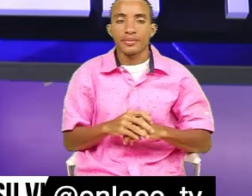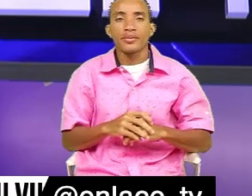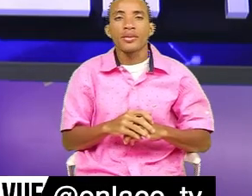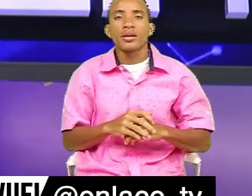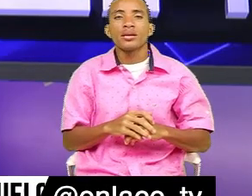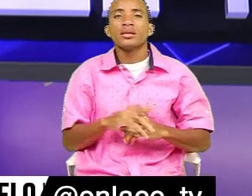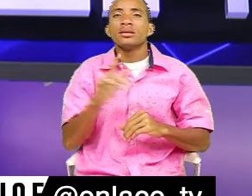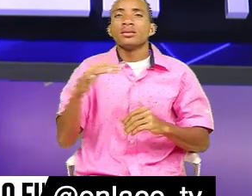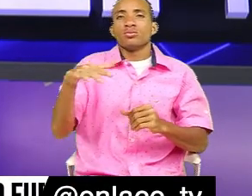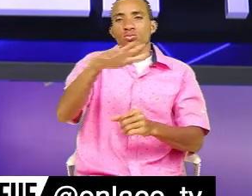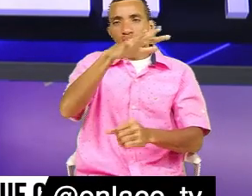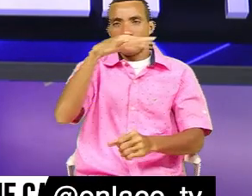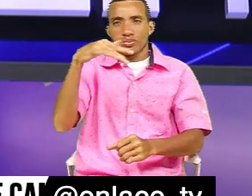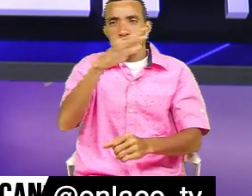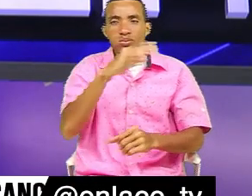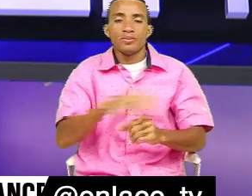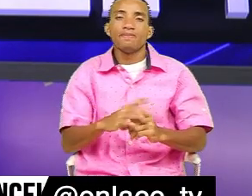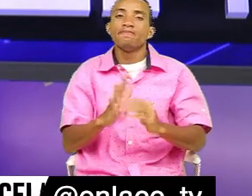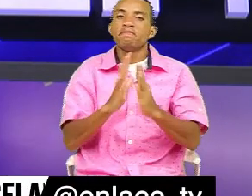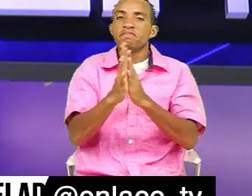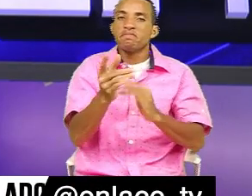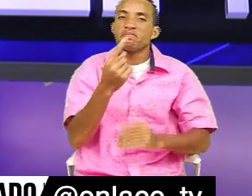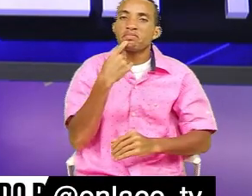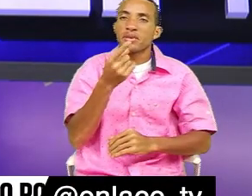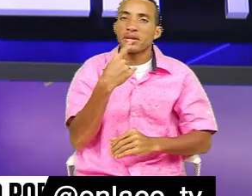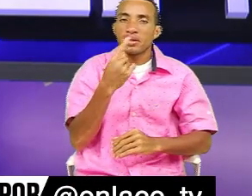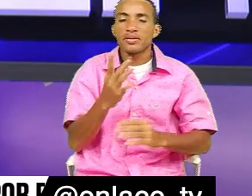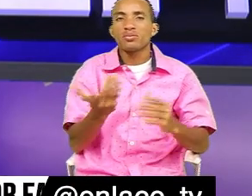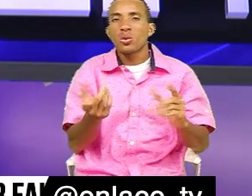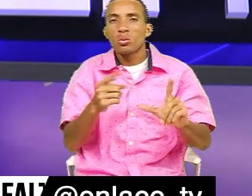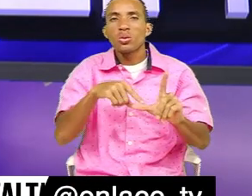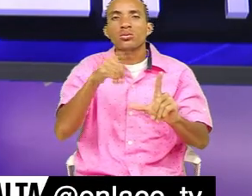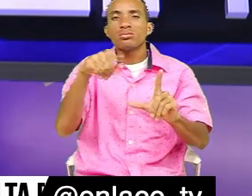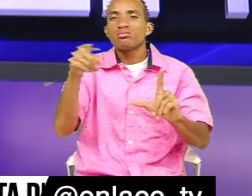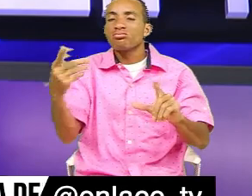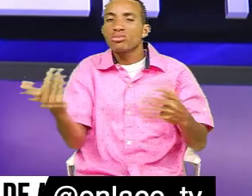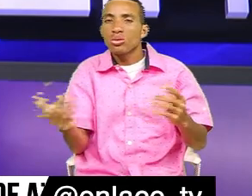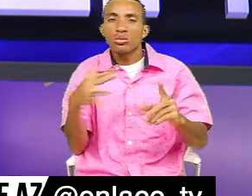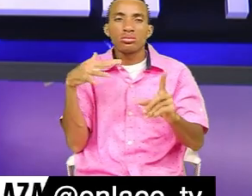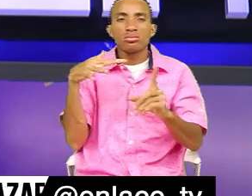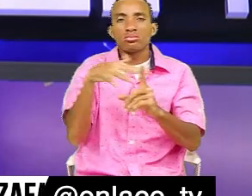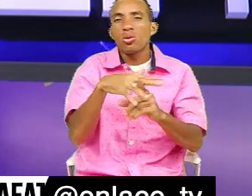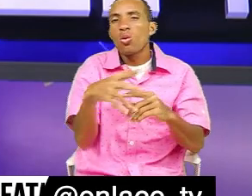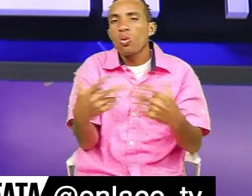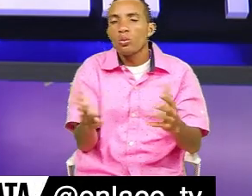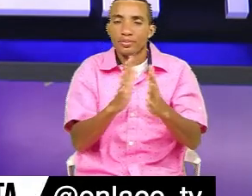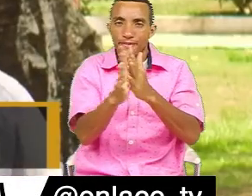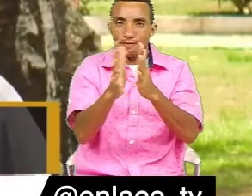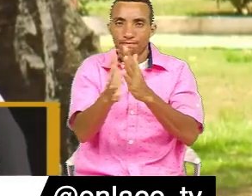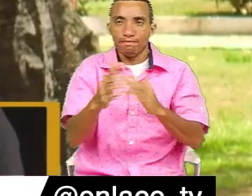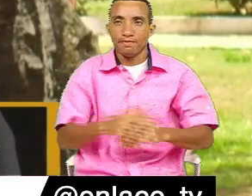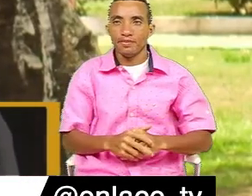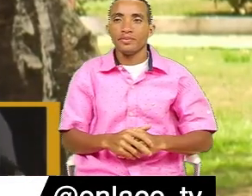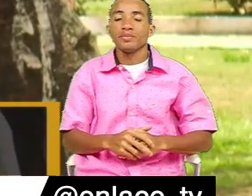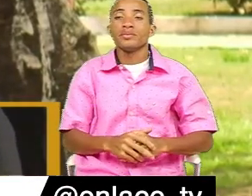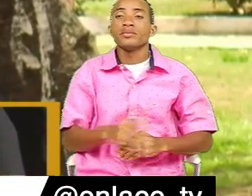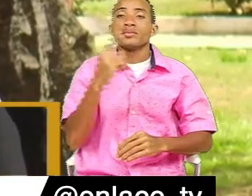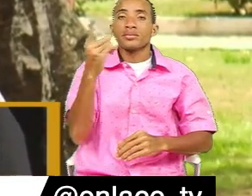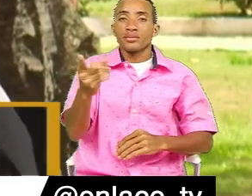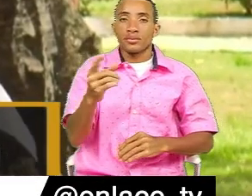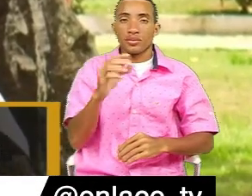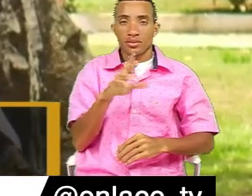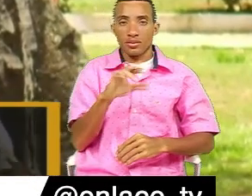lluvias y los vientos la tarde del miércoles y presentó el primer balance de damnificados por estos hechos. El secretario de Medio Ambiente, Ricardo